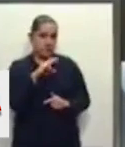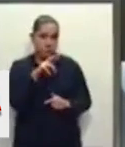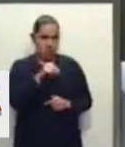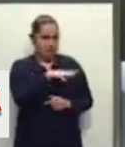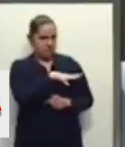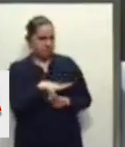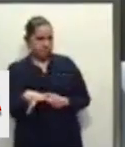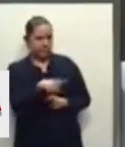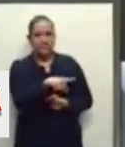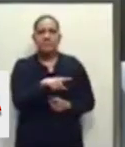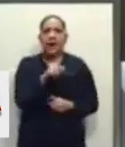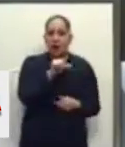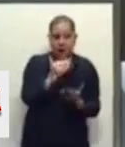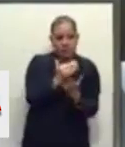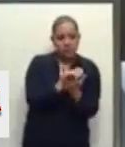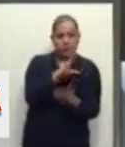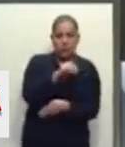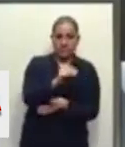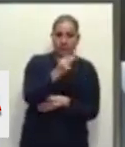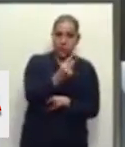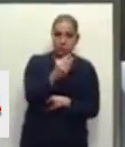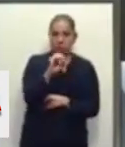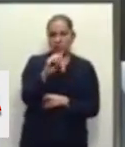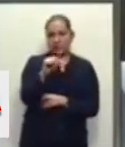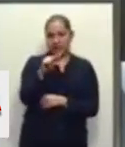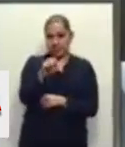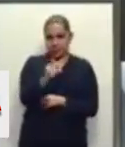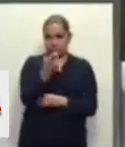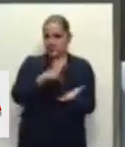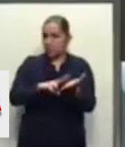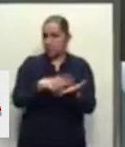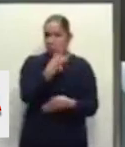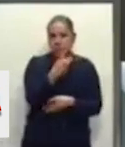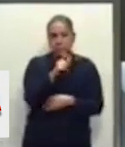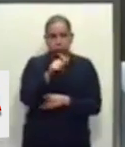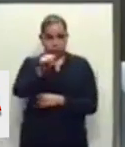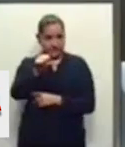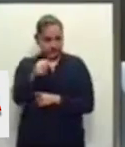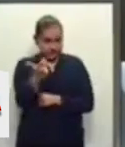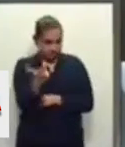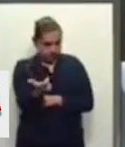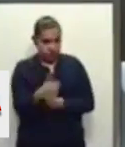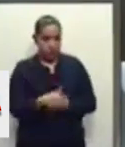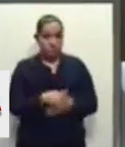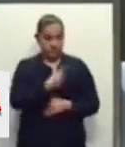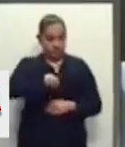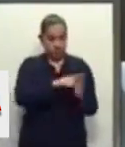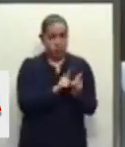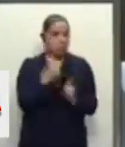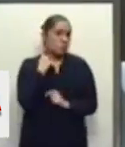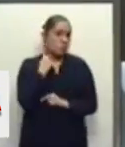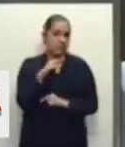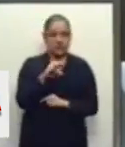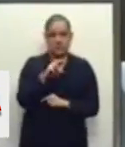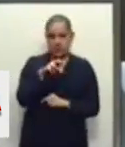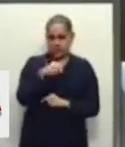gasolina menor a 92 octanos está a 4.16 pesos. Morena está proponiendo que